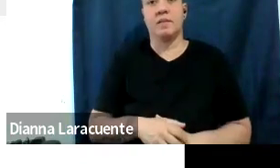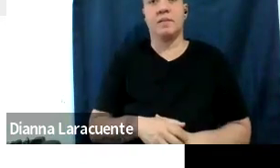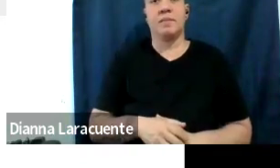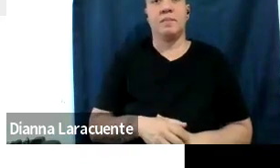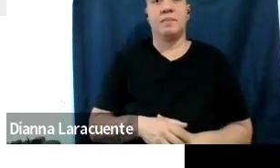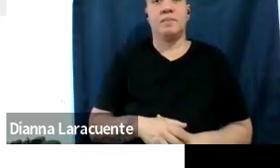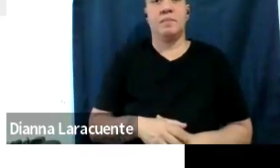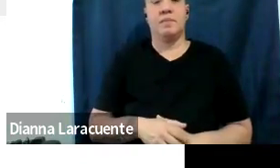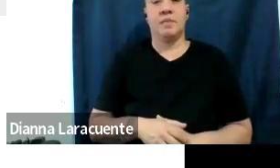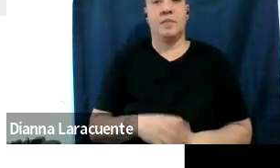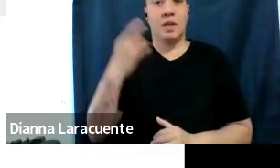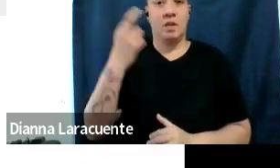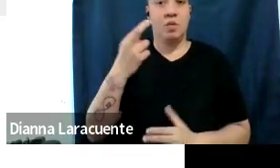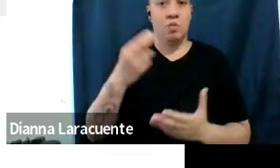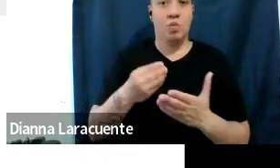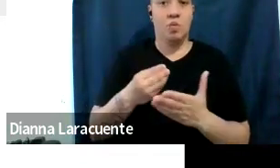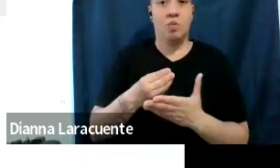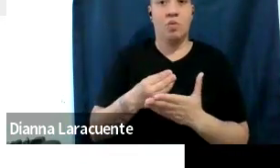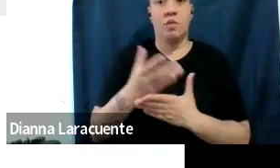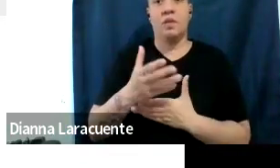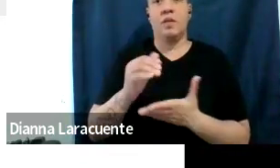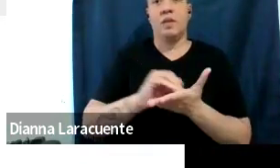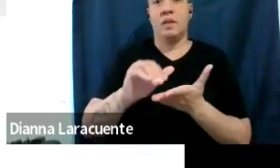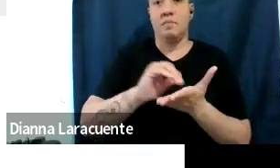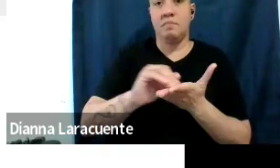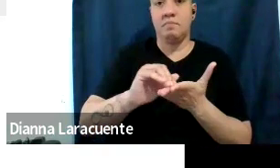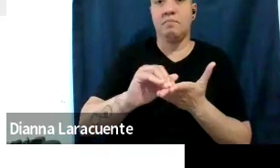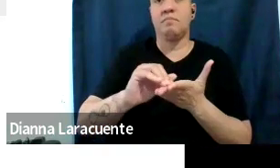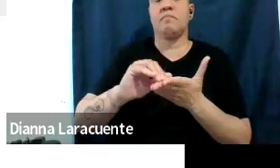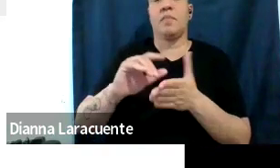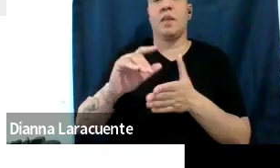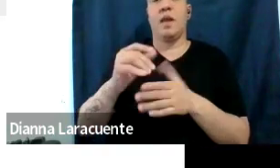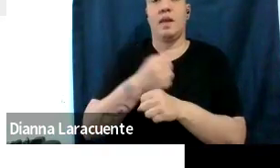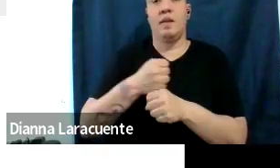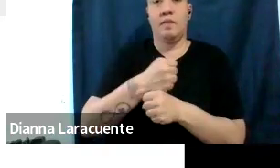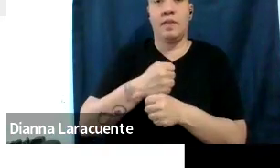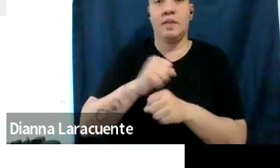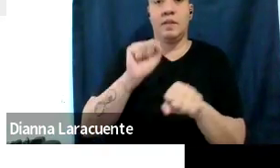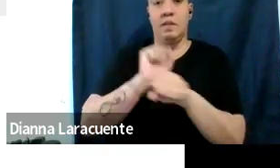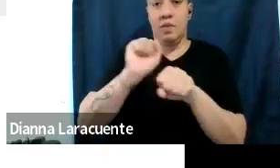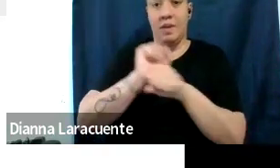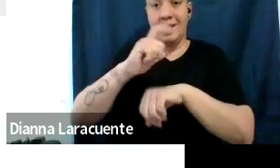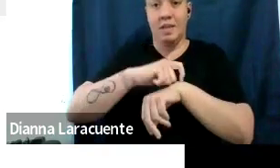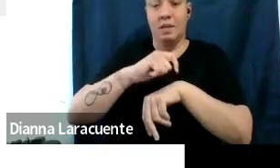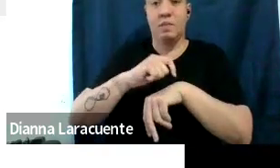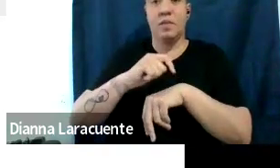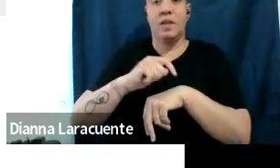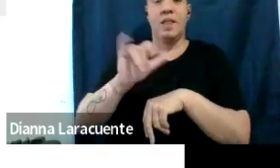eso consiguió eximir al café y trabajó para eximir en ese momento la